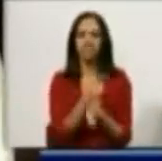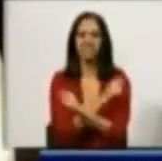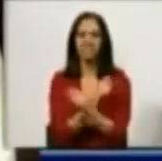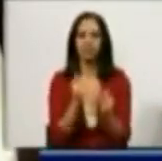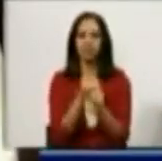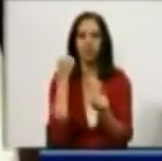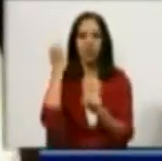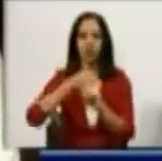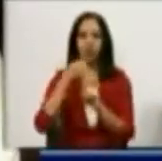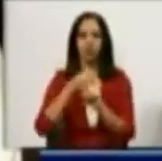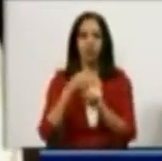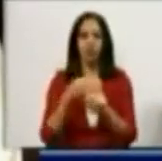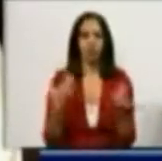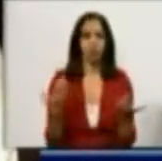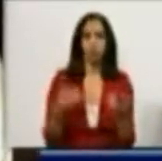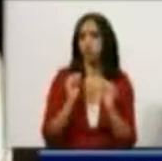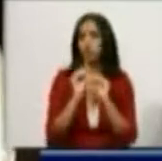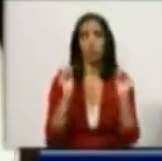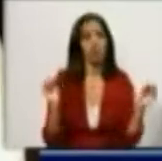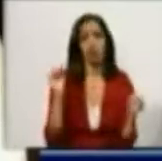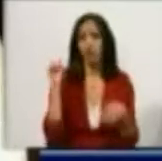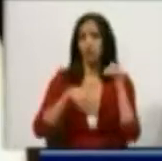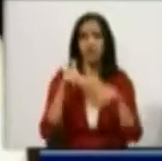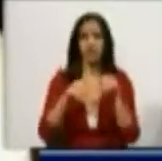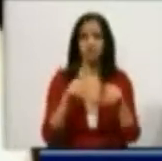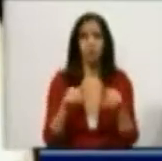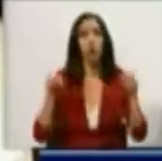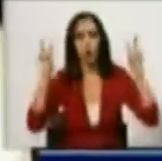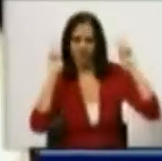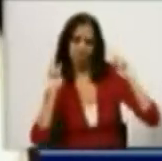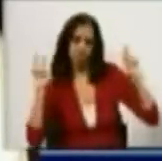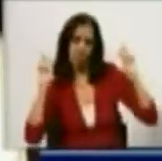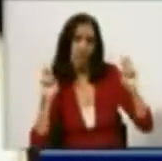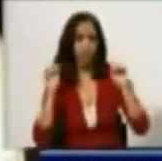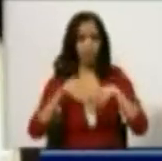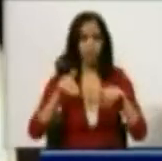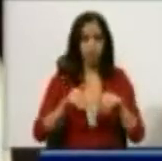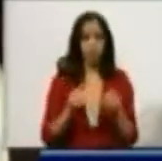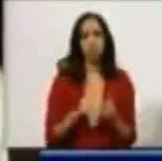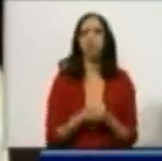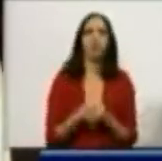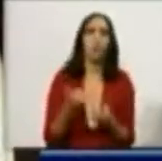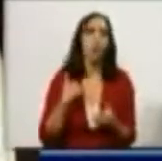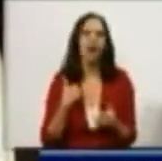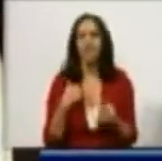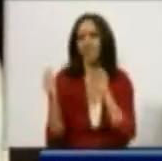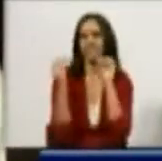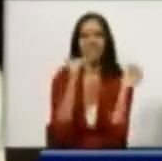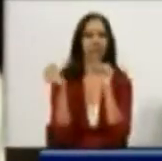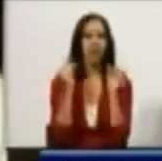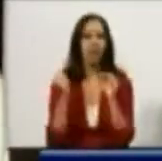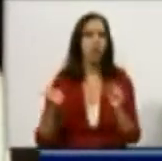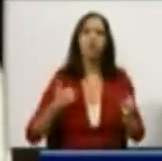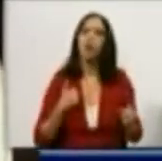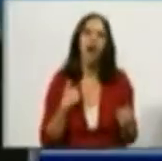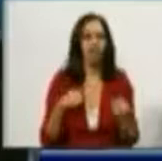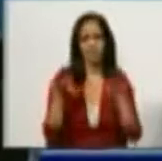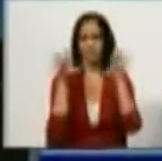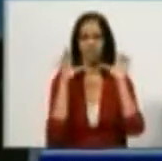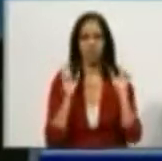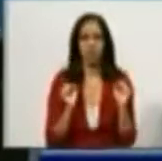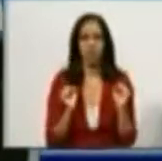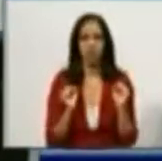de lucha Entonces si convoca una elección lo que ellos llaman una elección hay que ir cualquier diálogo cualquier entendimiento